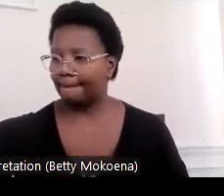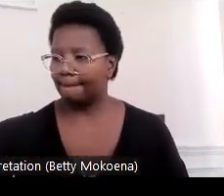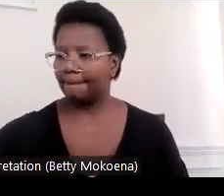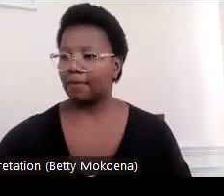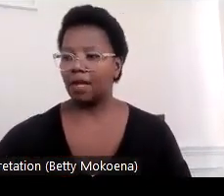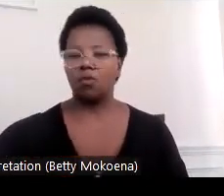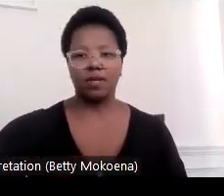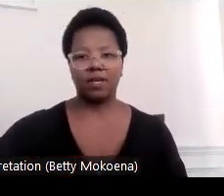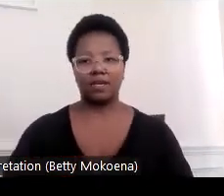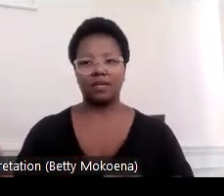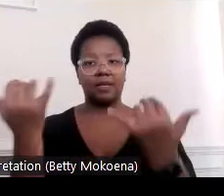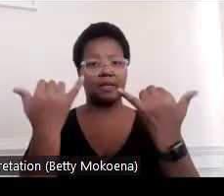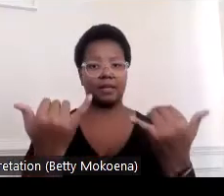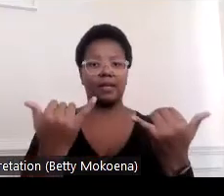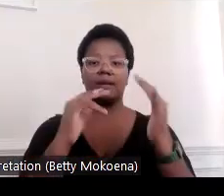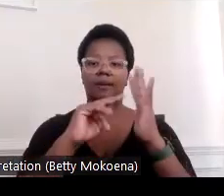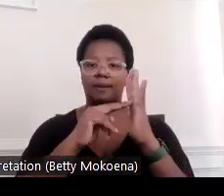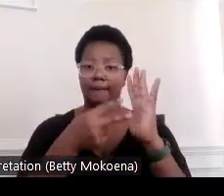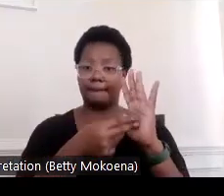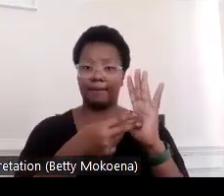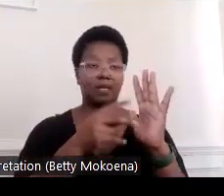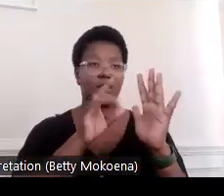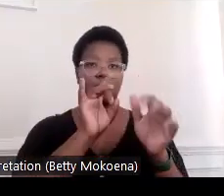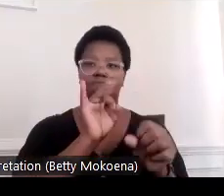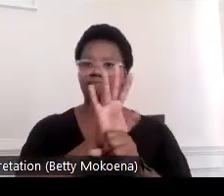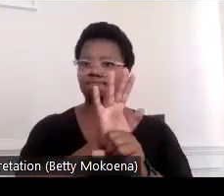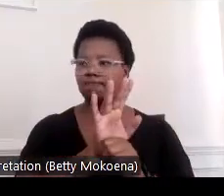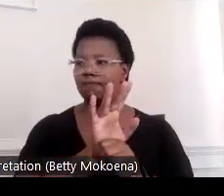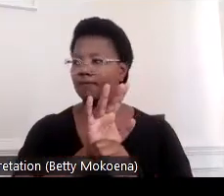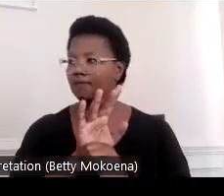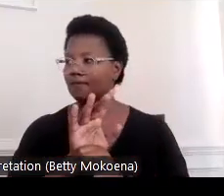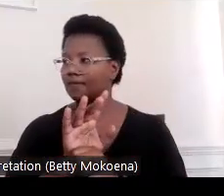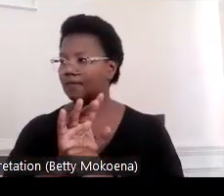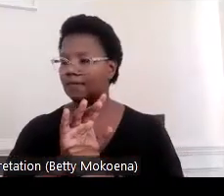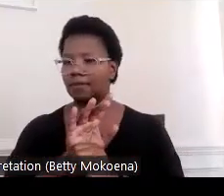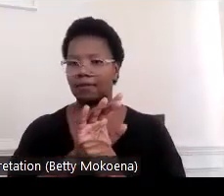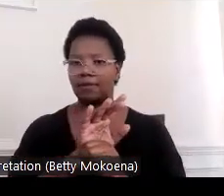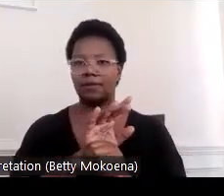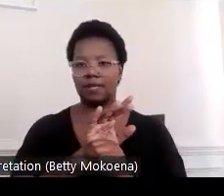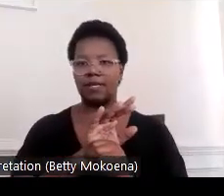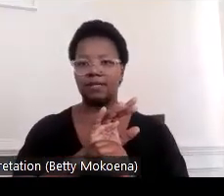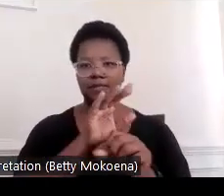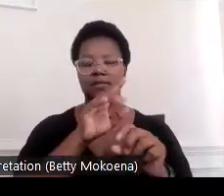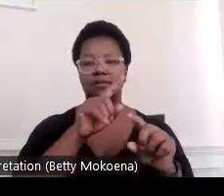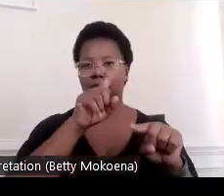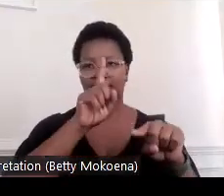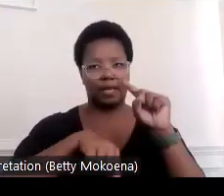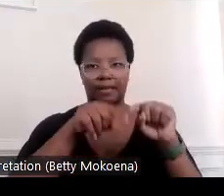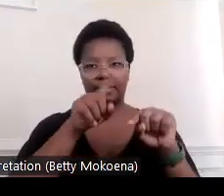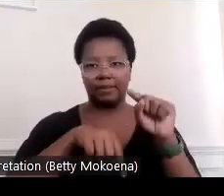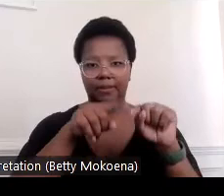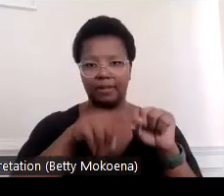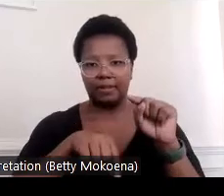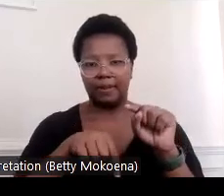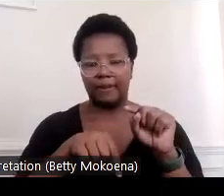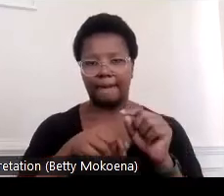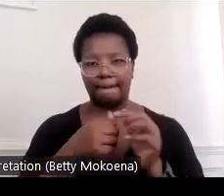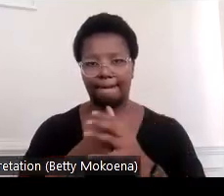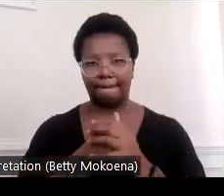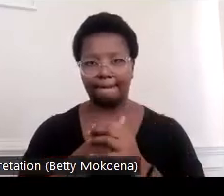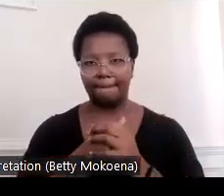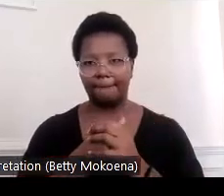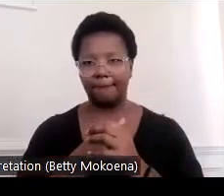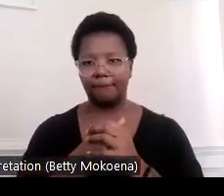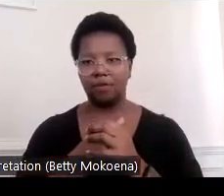no pueden ser desalojados sin ninguna causa justa o según un mérito motivo fundado es eso